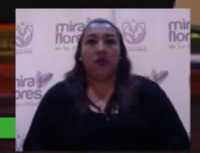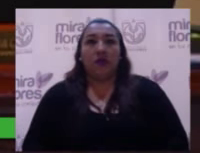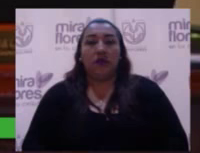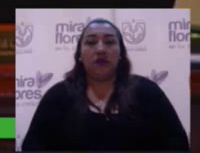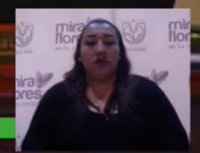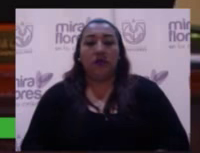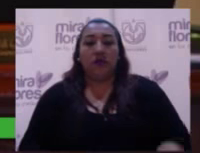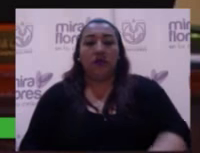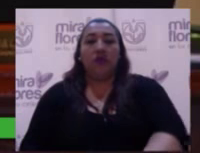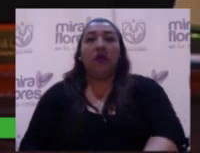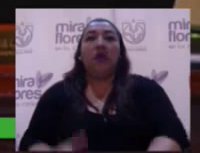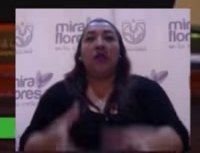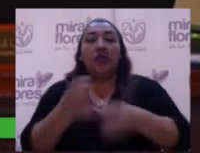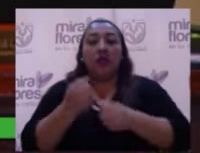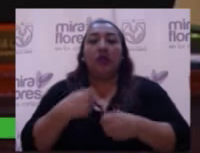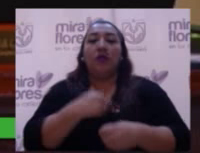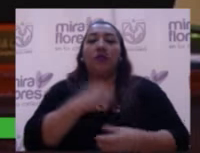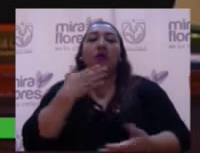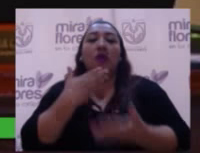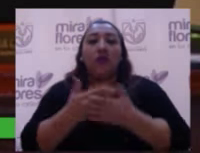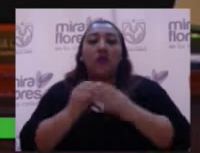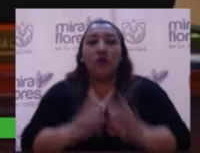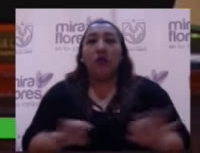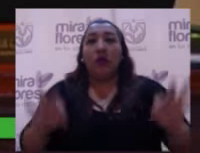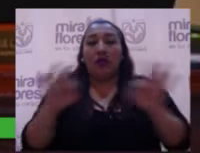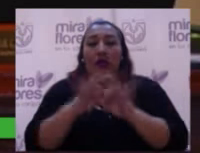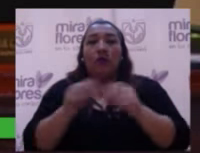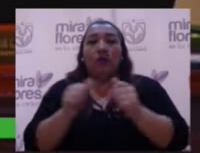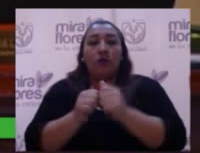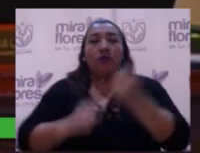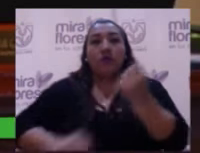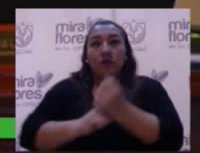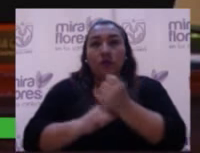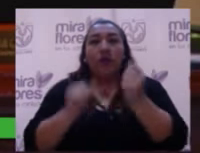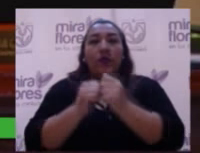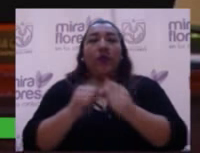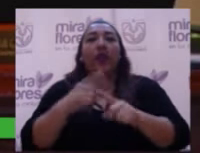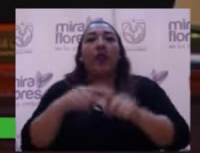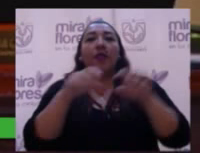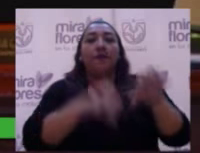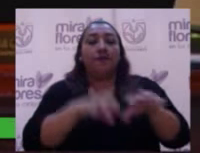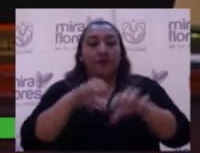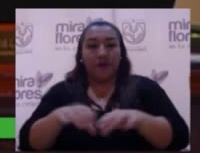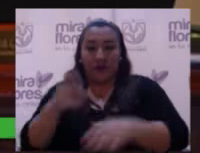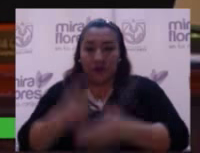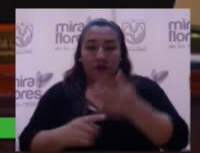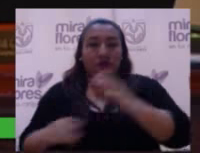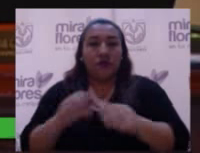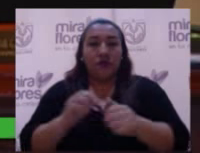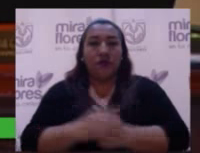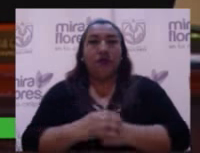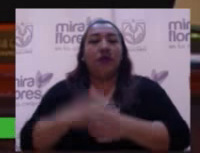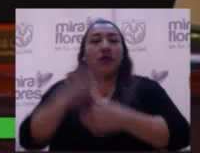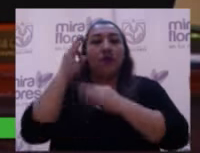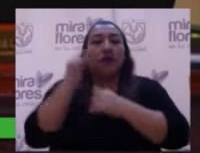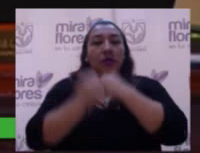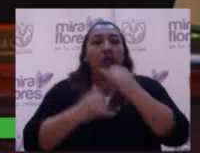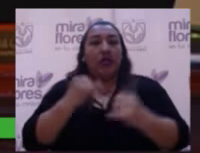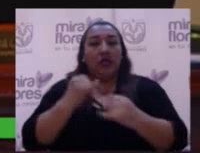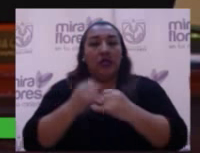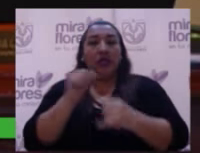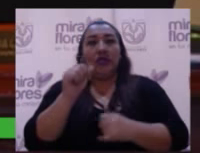Heredia, reciba nuestro agradecimiento por su valioso apoyo en el marco de las actividades programadas en el Seminario Internacional